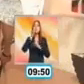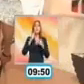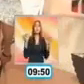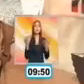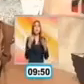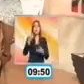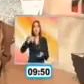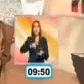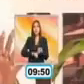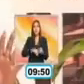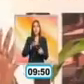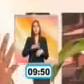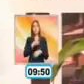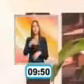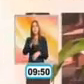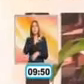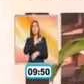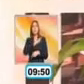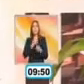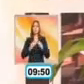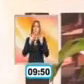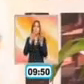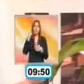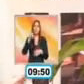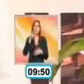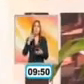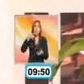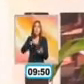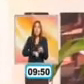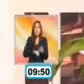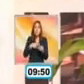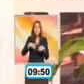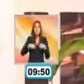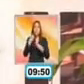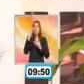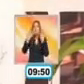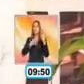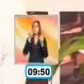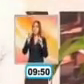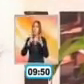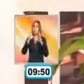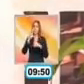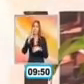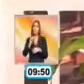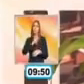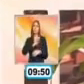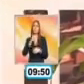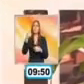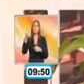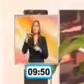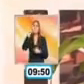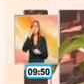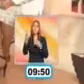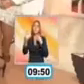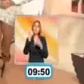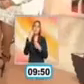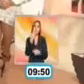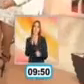íntima, porque ya lo privado ya sale, íntima a todavía las redes sociales. Tengamos mucho cuidado para no ser víctimas de nada de esto. Muchas